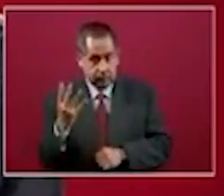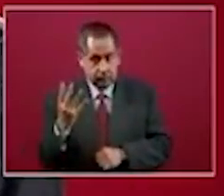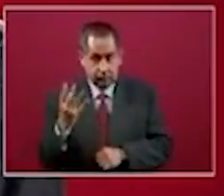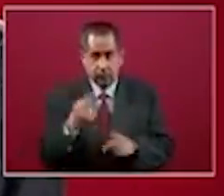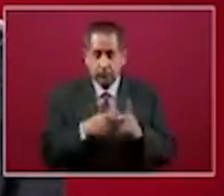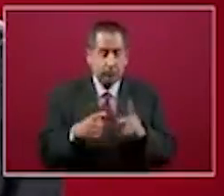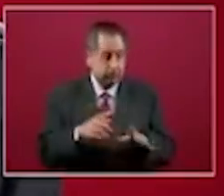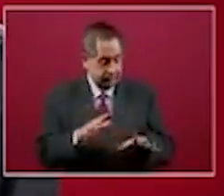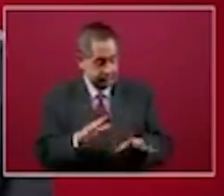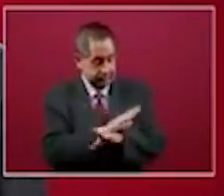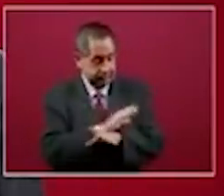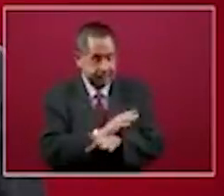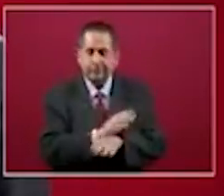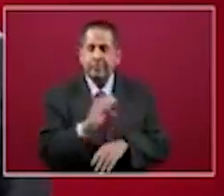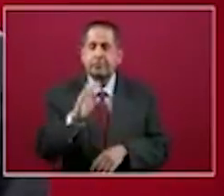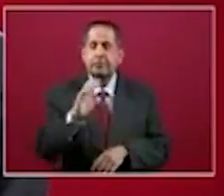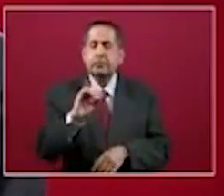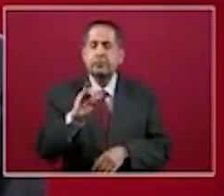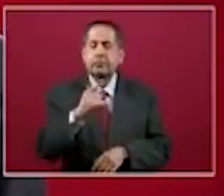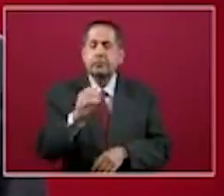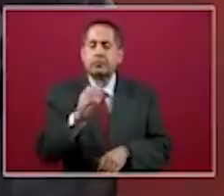1994 hayan reformado el Código Penal